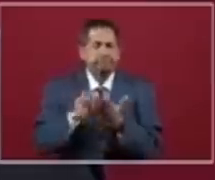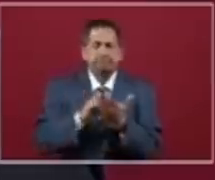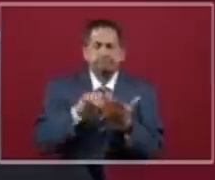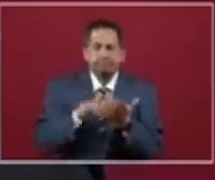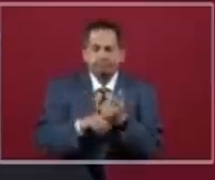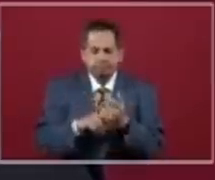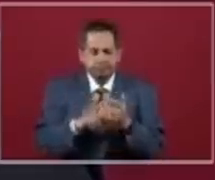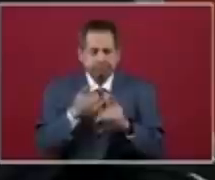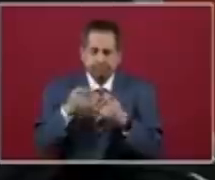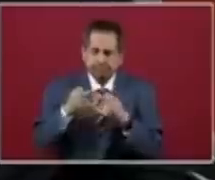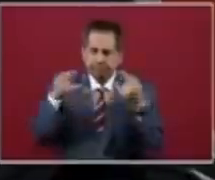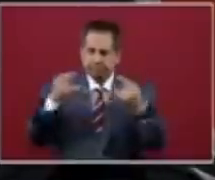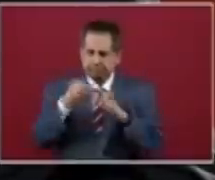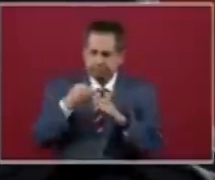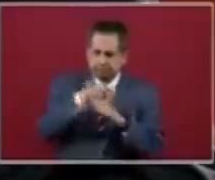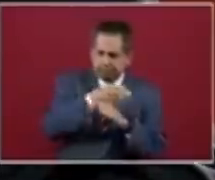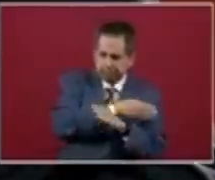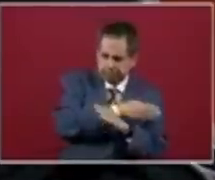poner los antecedentes.